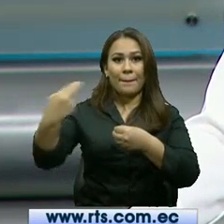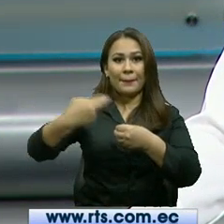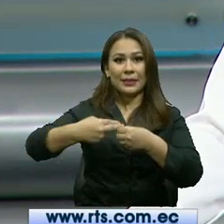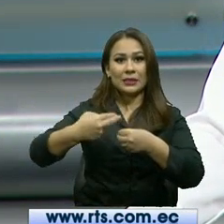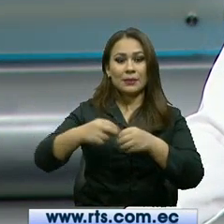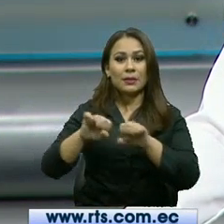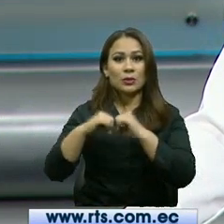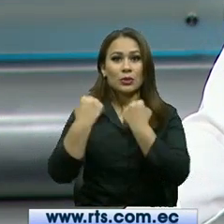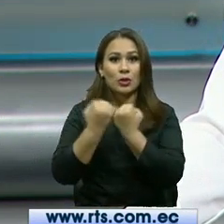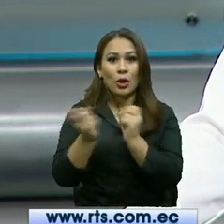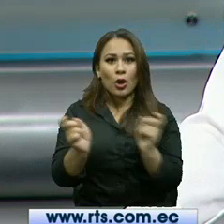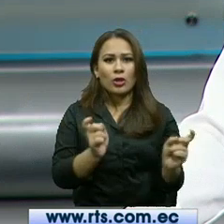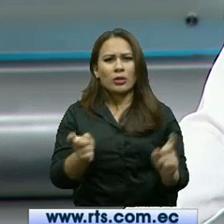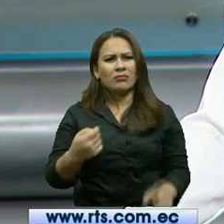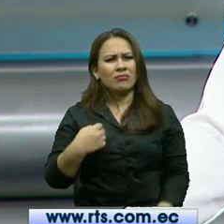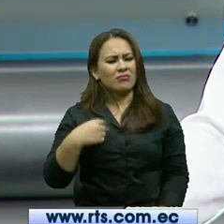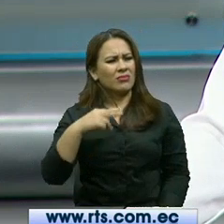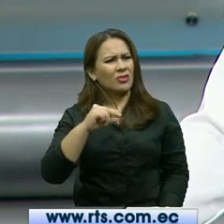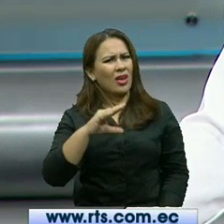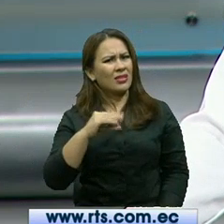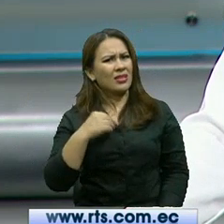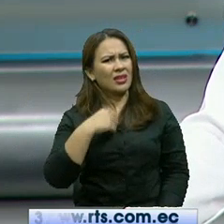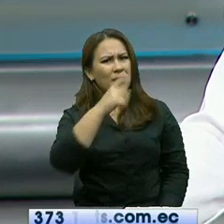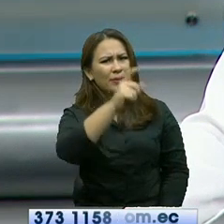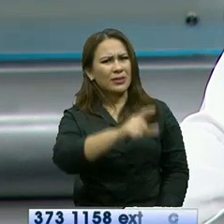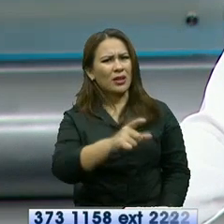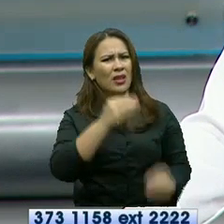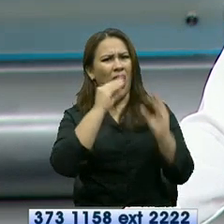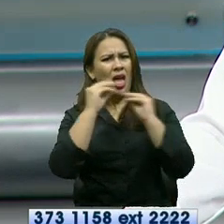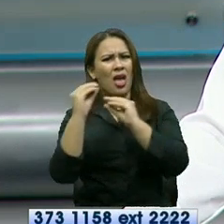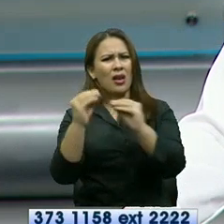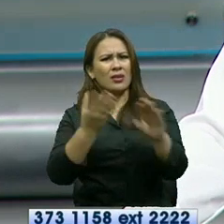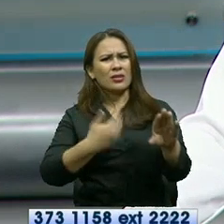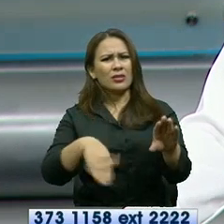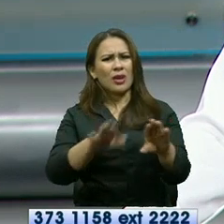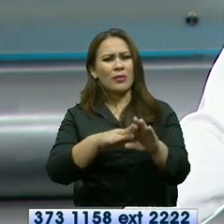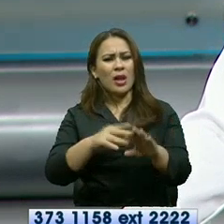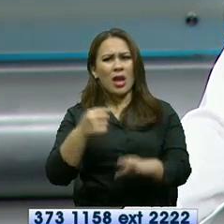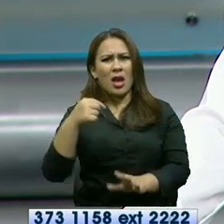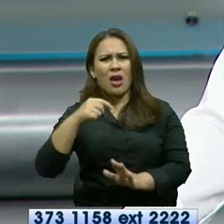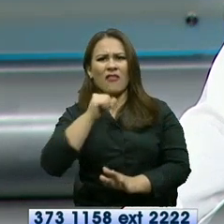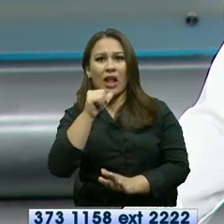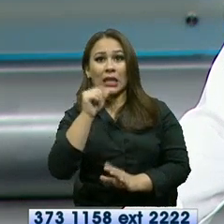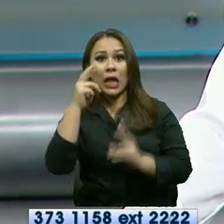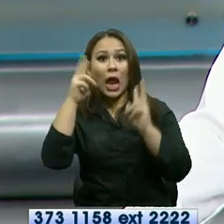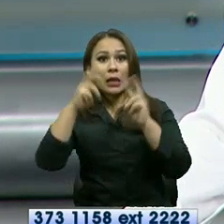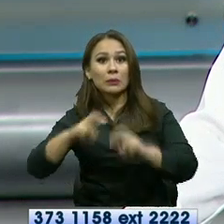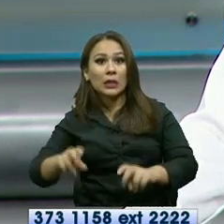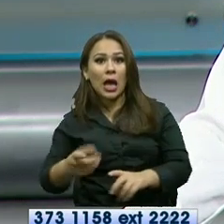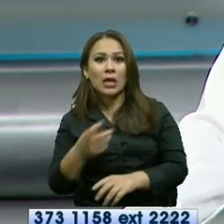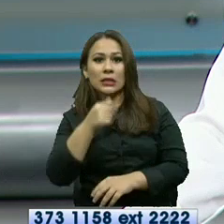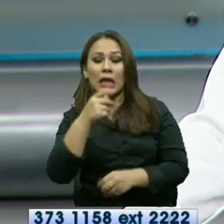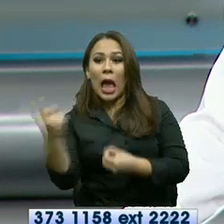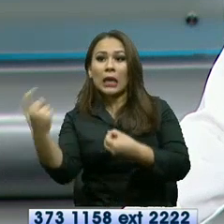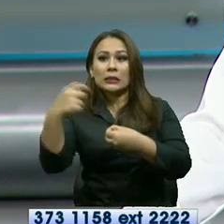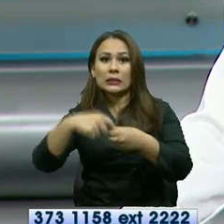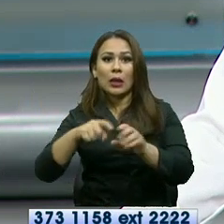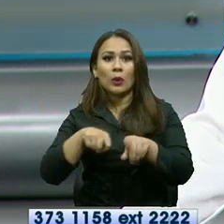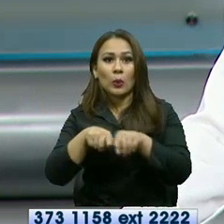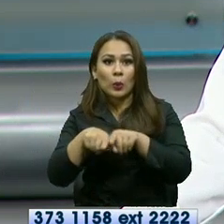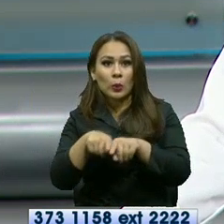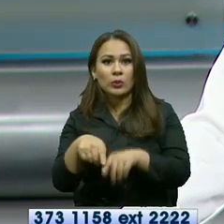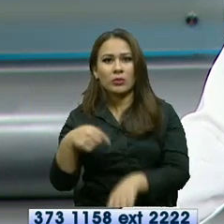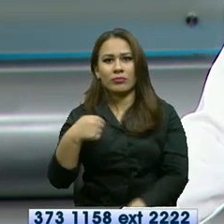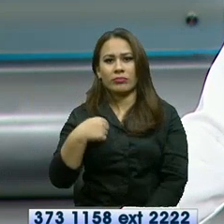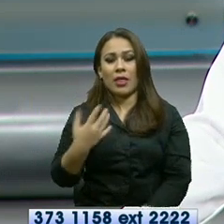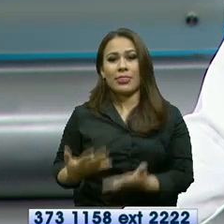González, rechazó los cuestionamientos vertidos sobre la designación del Contralor General del Estado, quien estaría vinculado a casos de